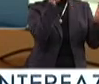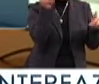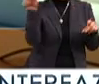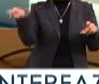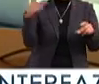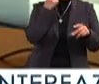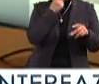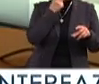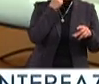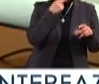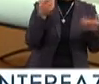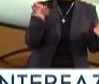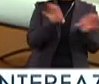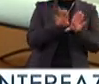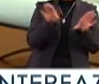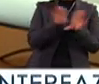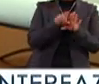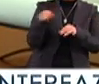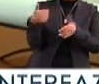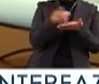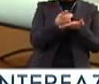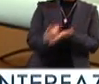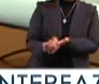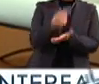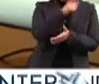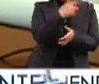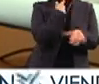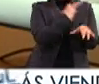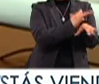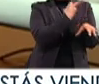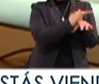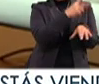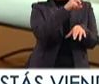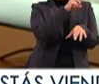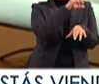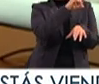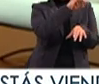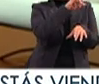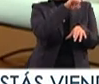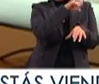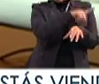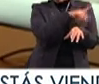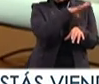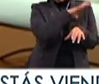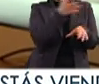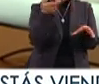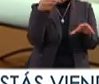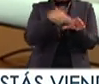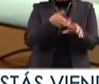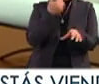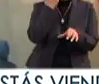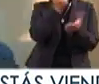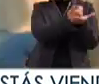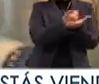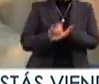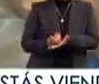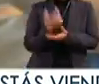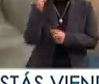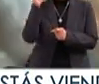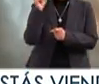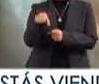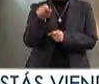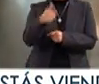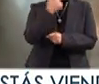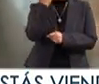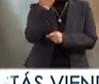proyectos desde el nivel vocacional tenemos incluidos alumnos y los mismos